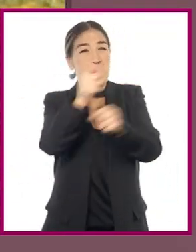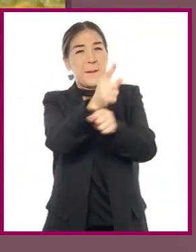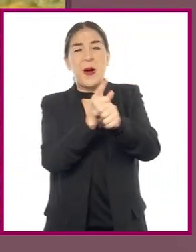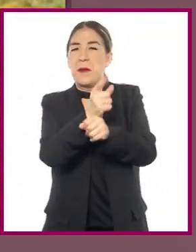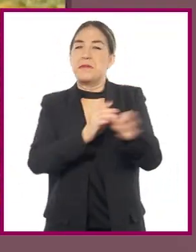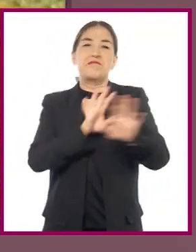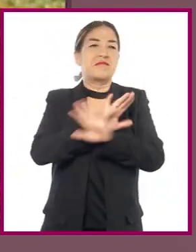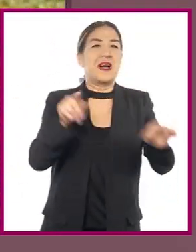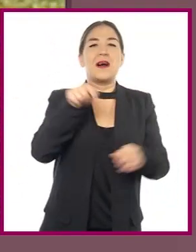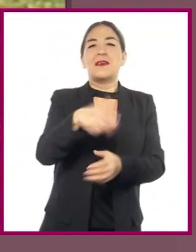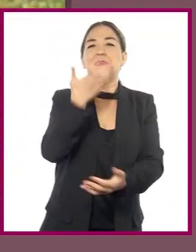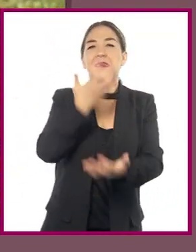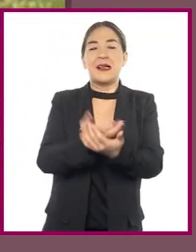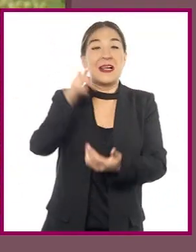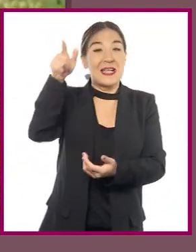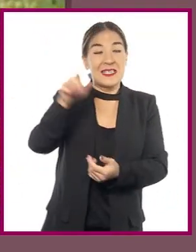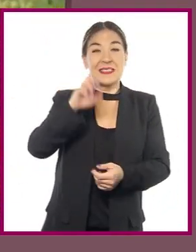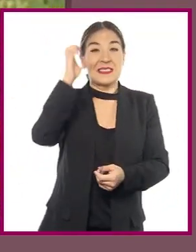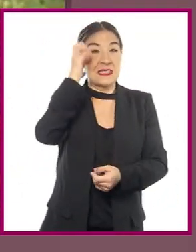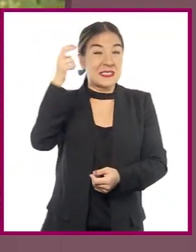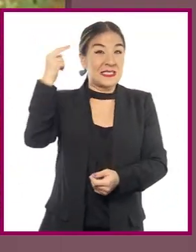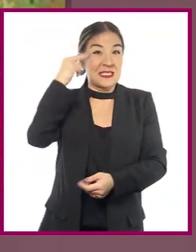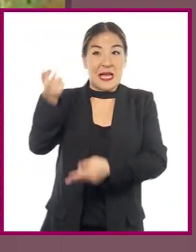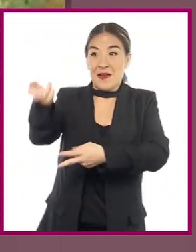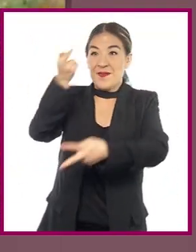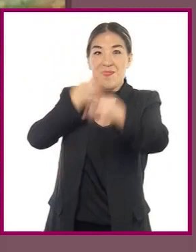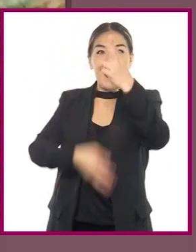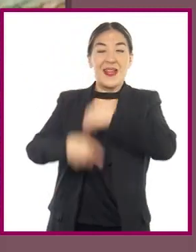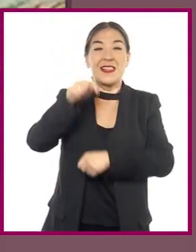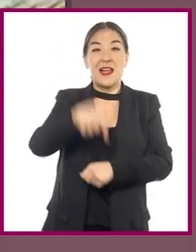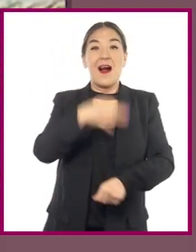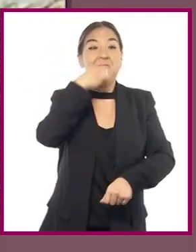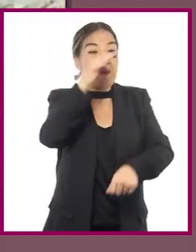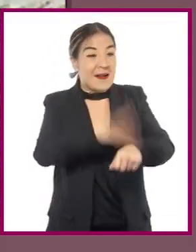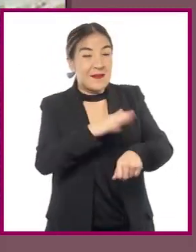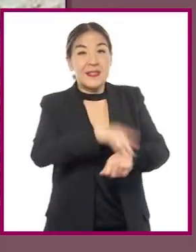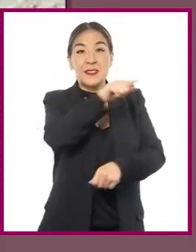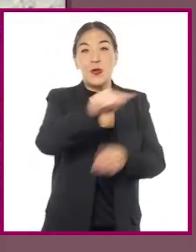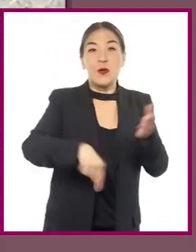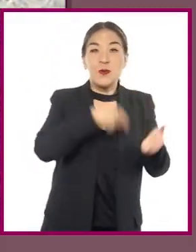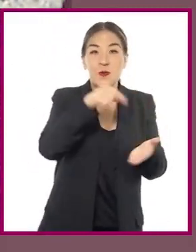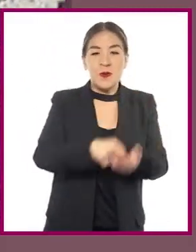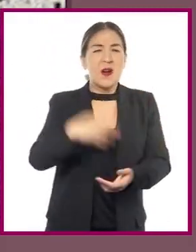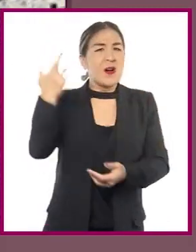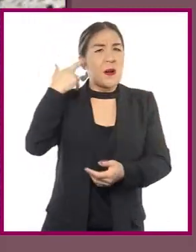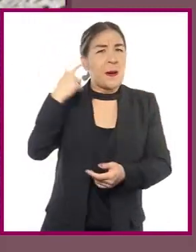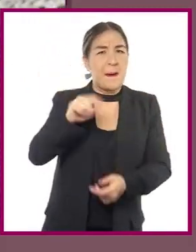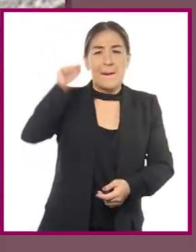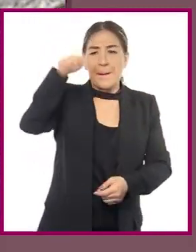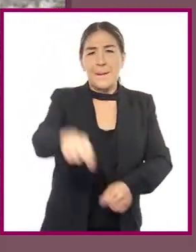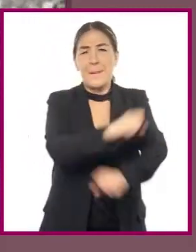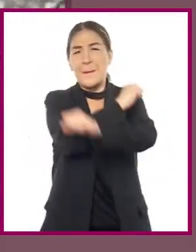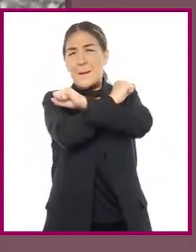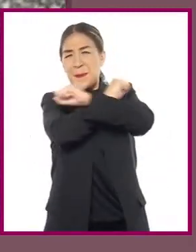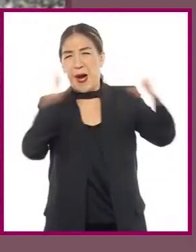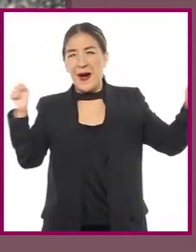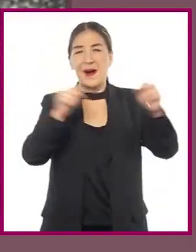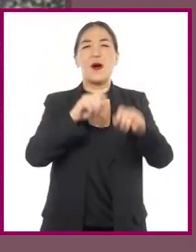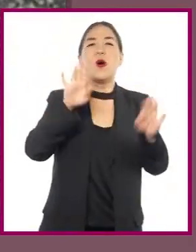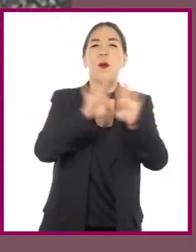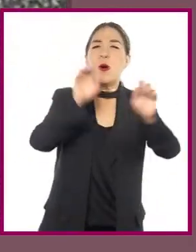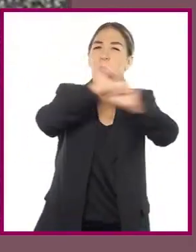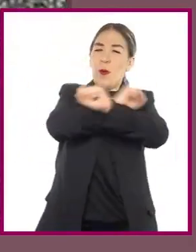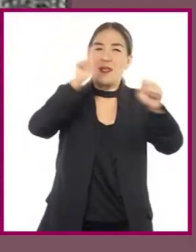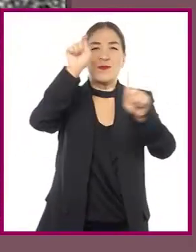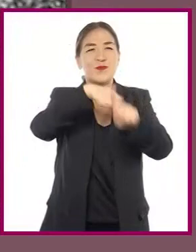la nao de China quien se avecina. Corren mensajeros en el puerto, se escucha el resonar de los petardos al aire. Todo el pueblo